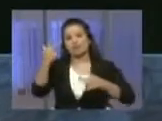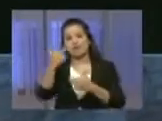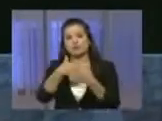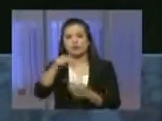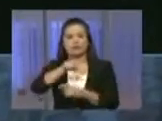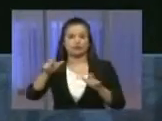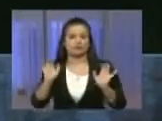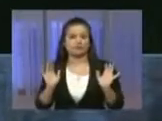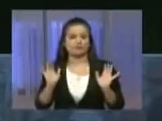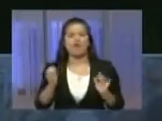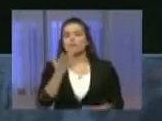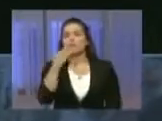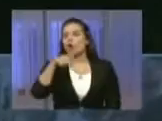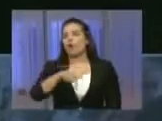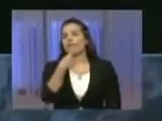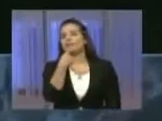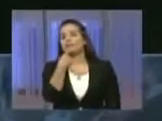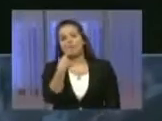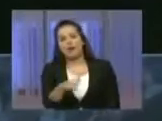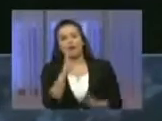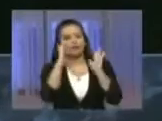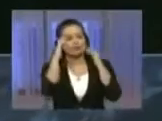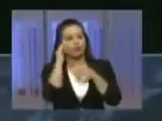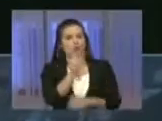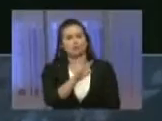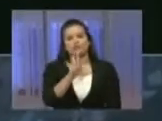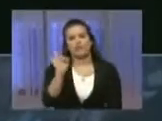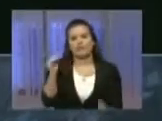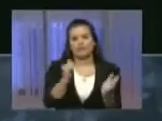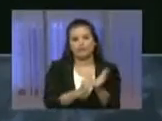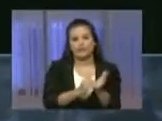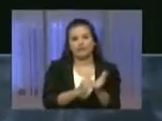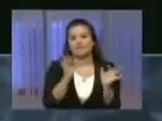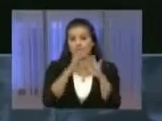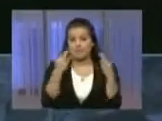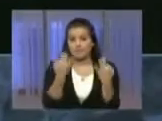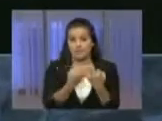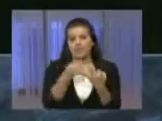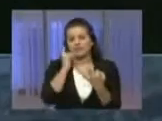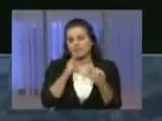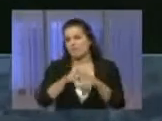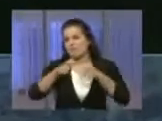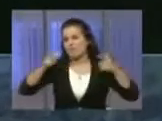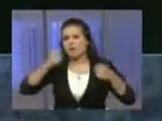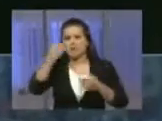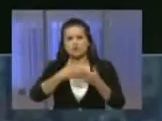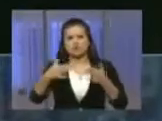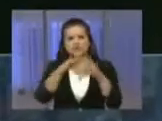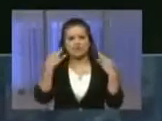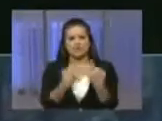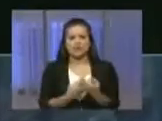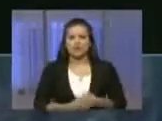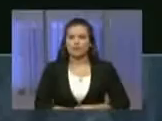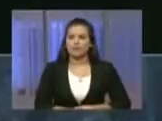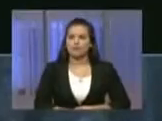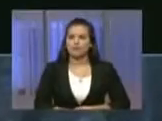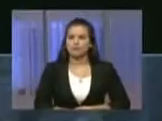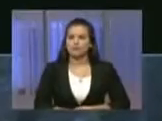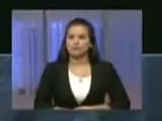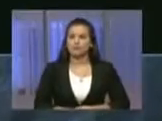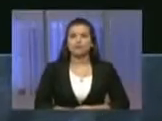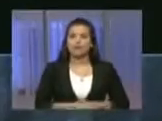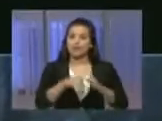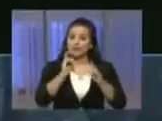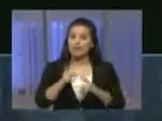hoy estamos hablando de 400000 familias que lleguemos a un millón de familias ah el